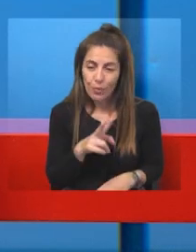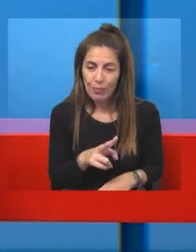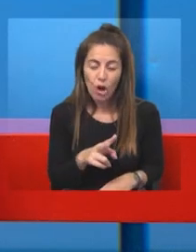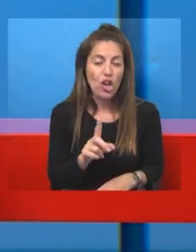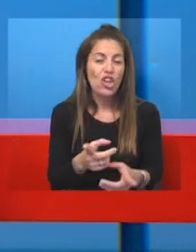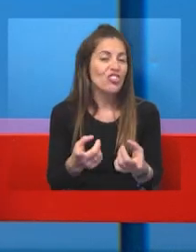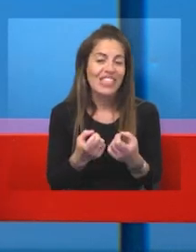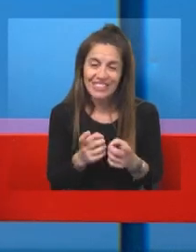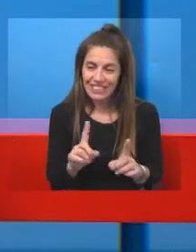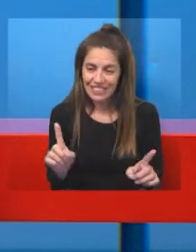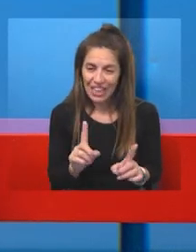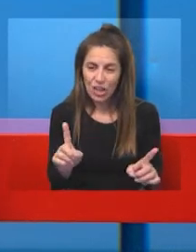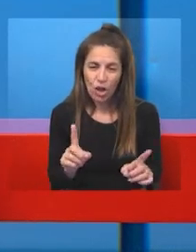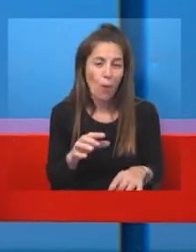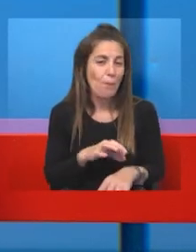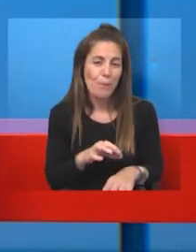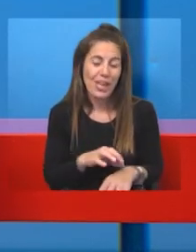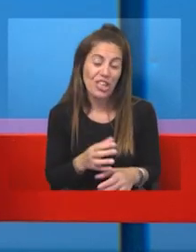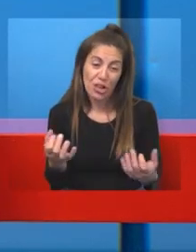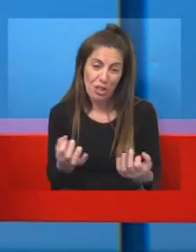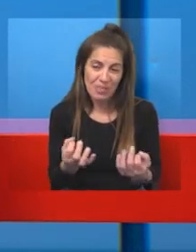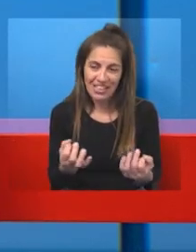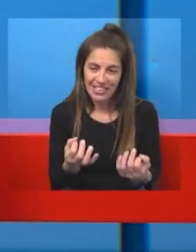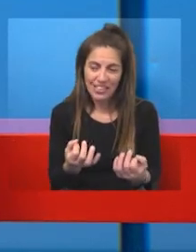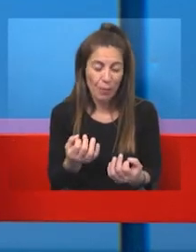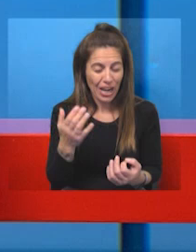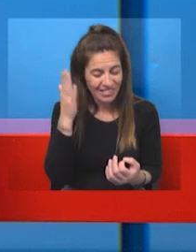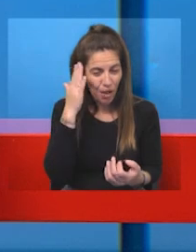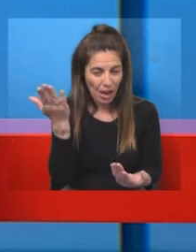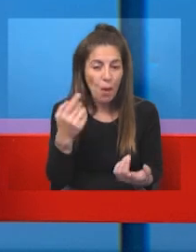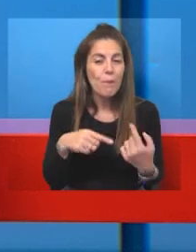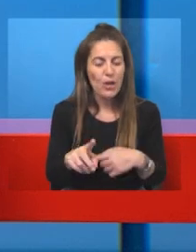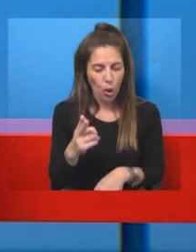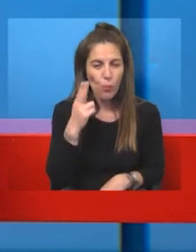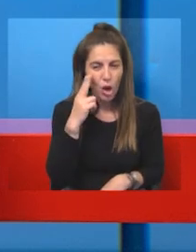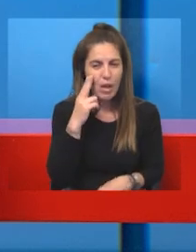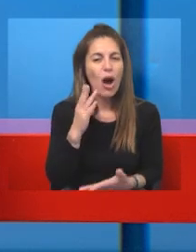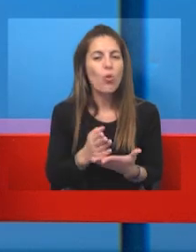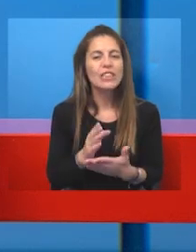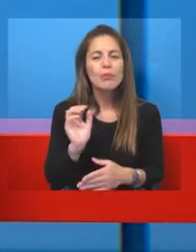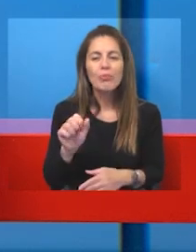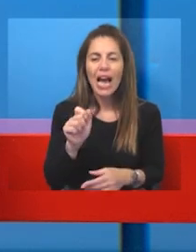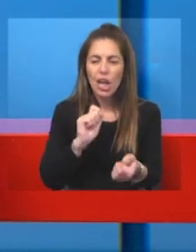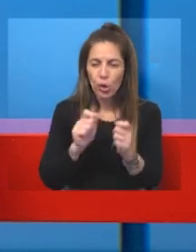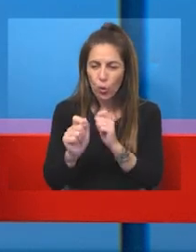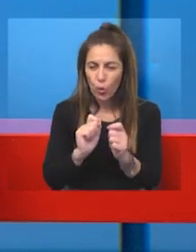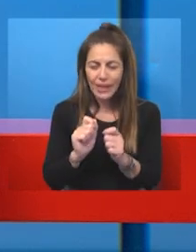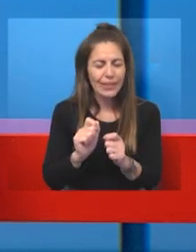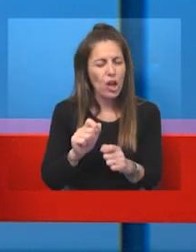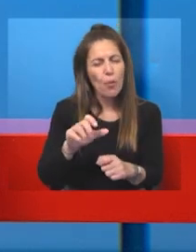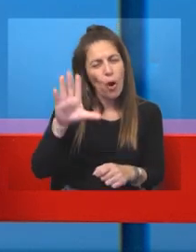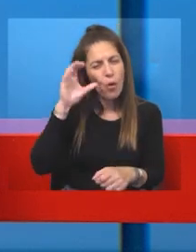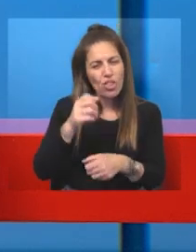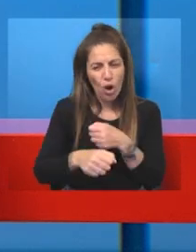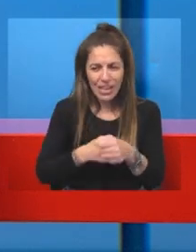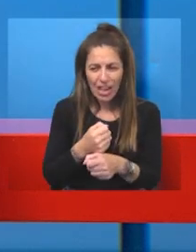necesita ser este ni médico ni especialista pero eh pero son un problema la última encuesta eh Ahora no me acuerdo el año